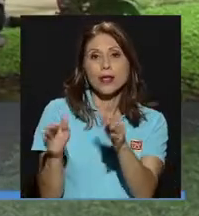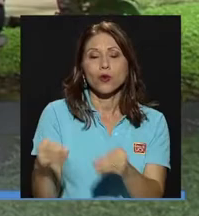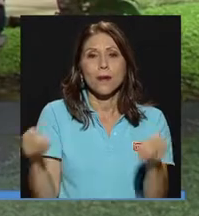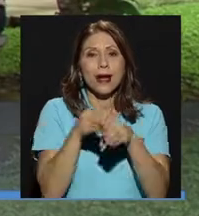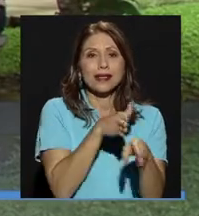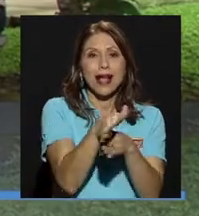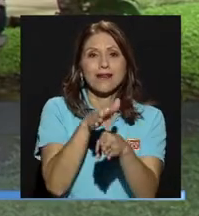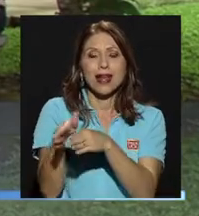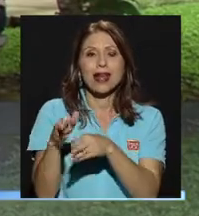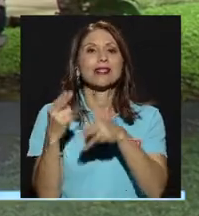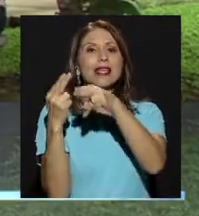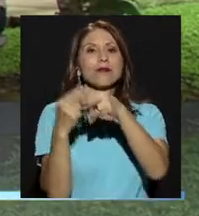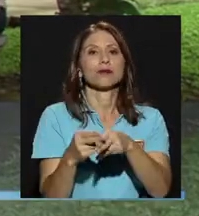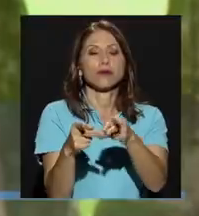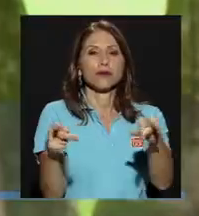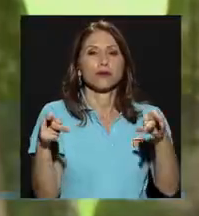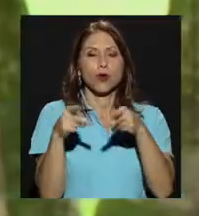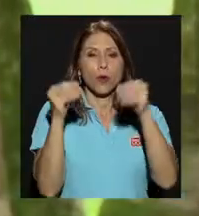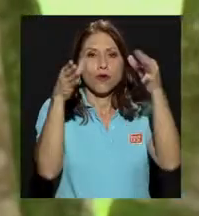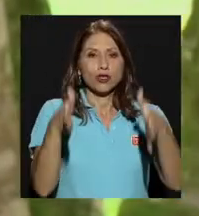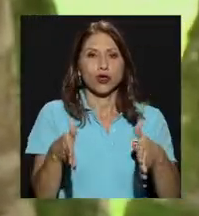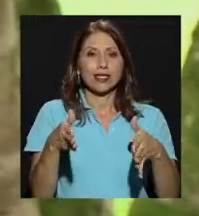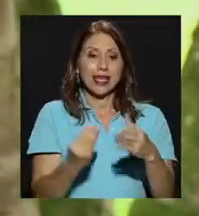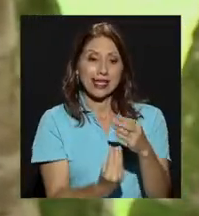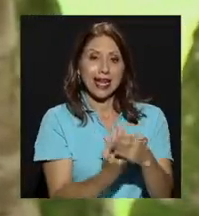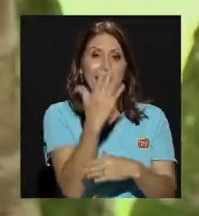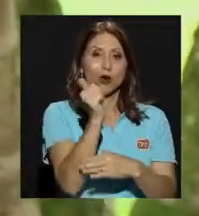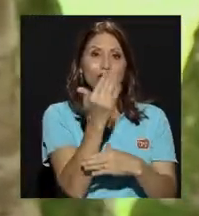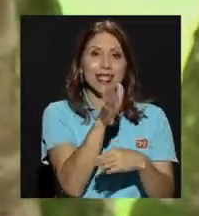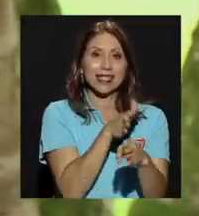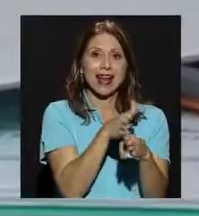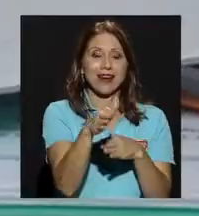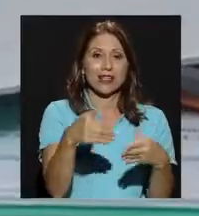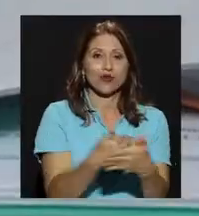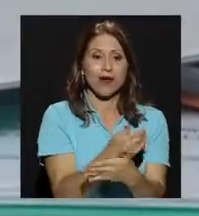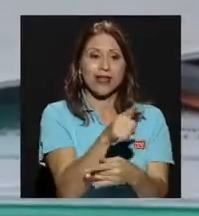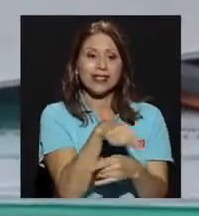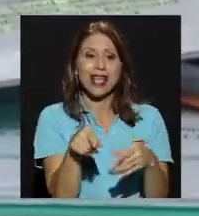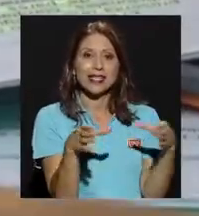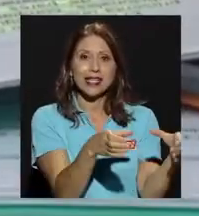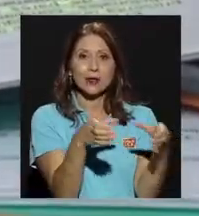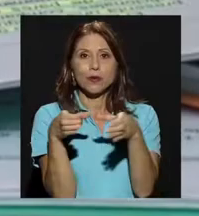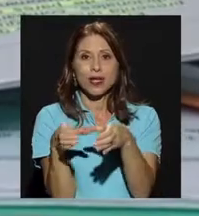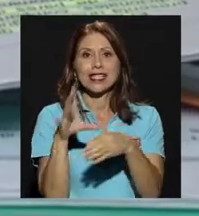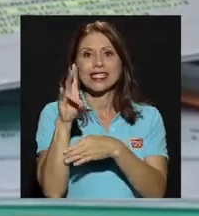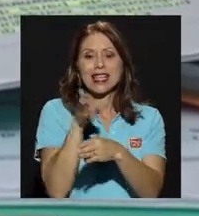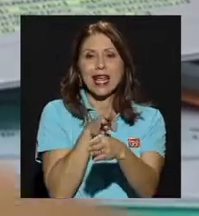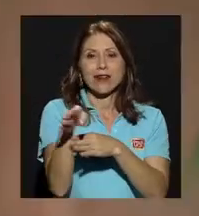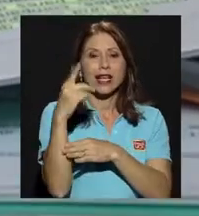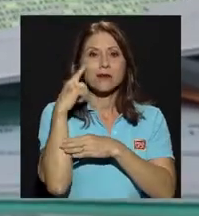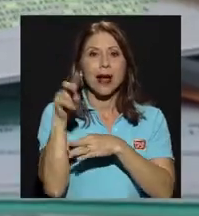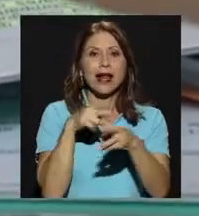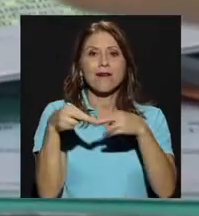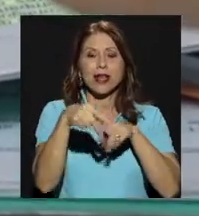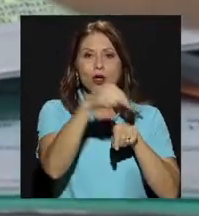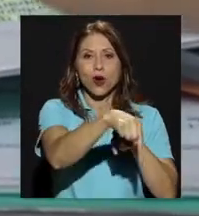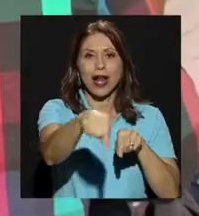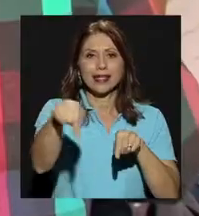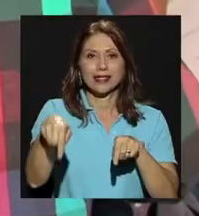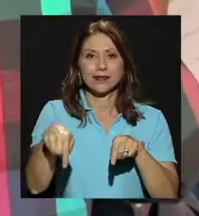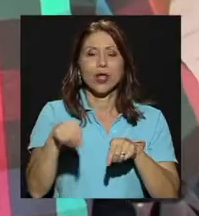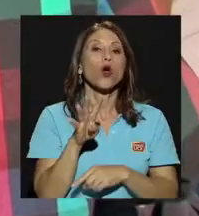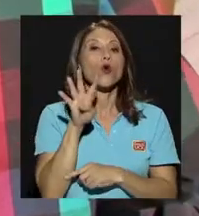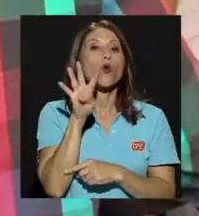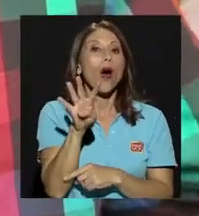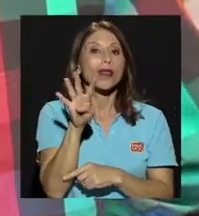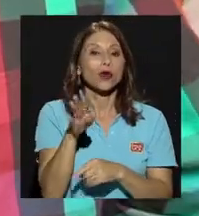carreras y plazas de profesores. Se crearon 15 carreras nuevas, 7 de ellas de manera exclusiva para las sedes regionales,